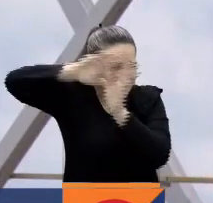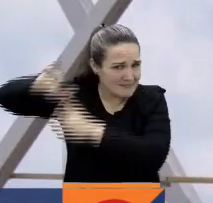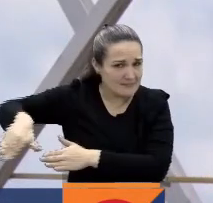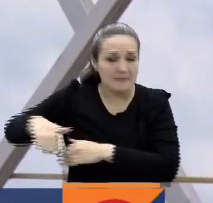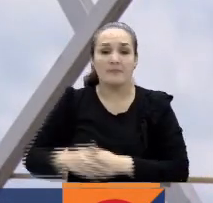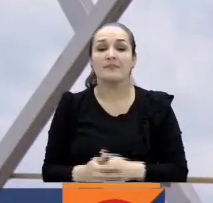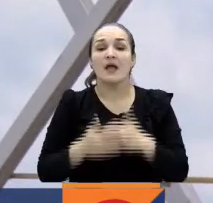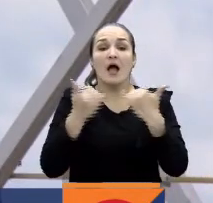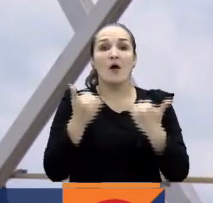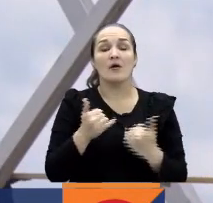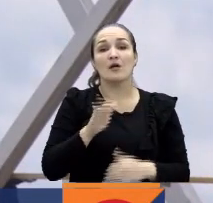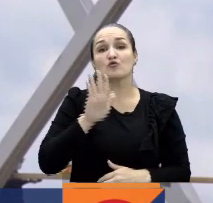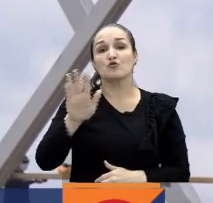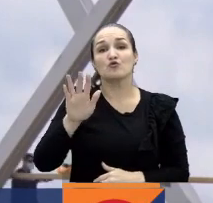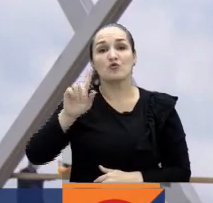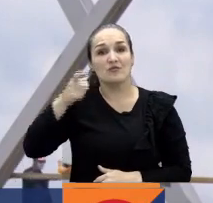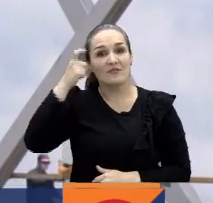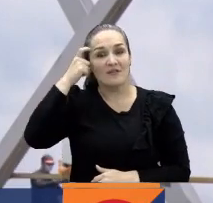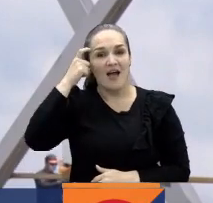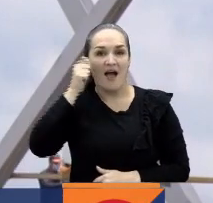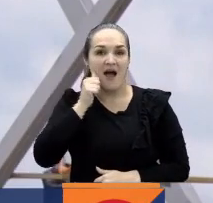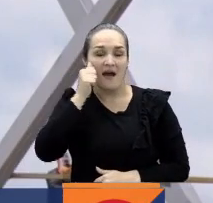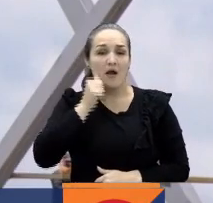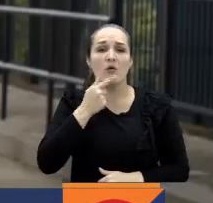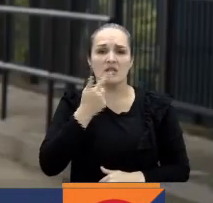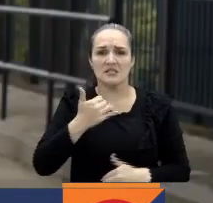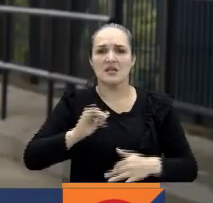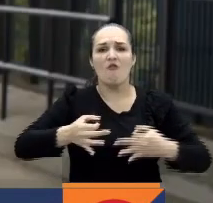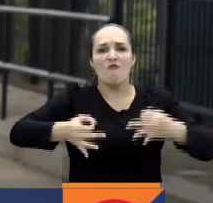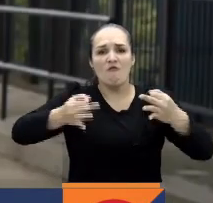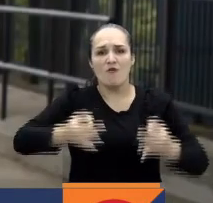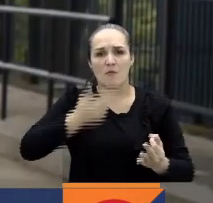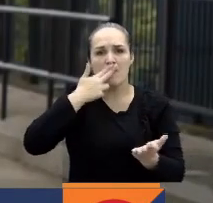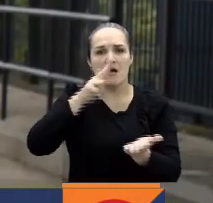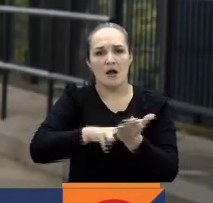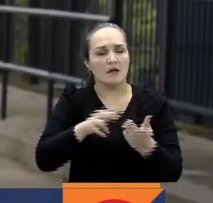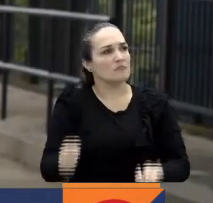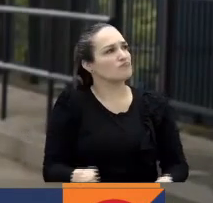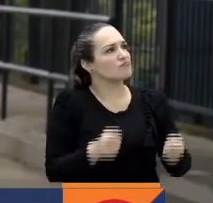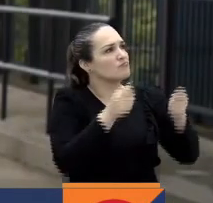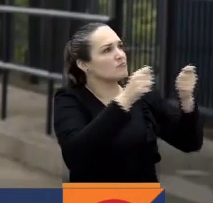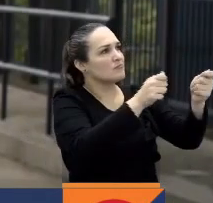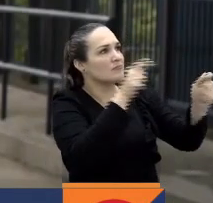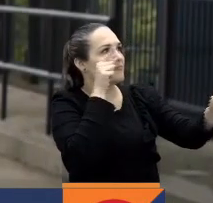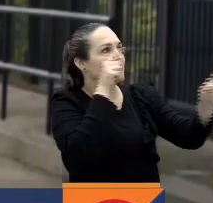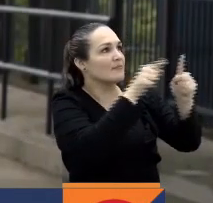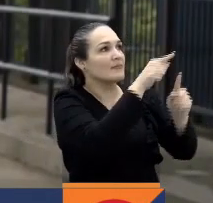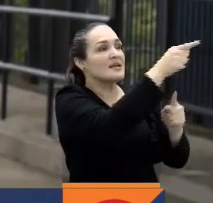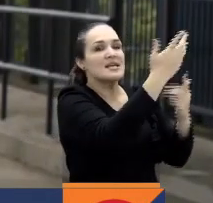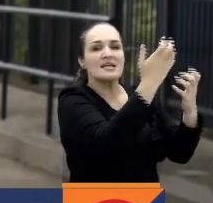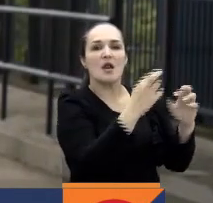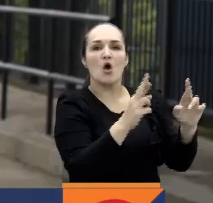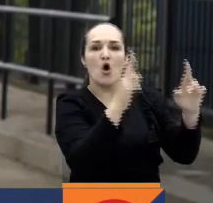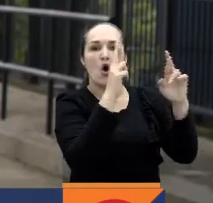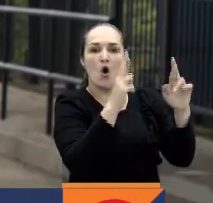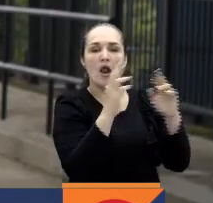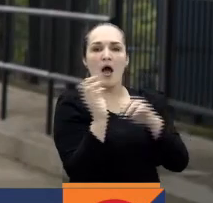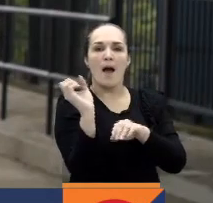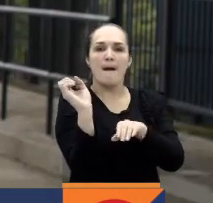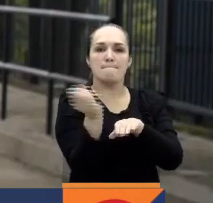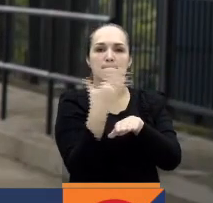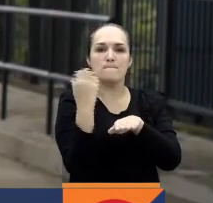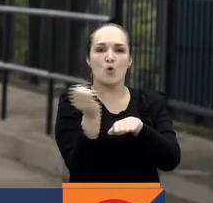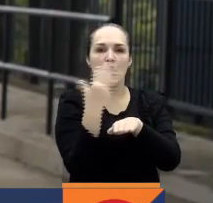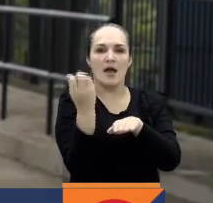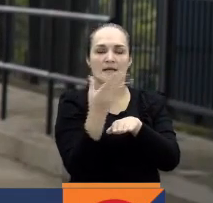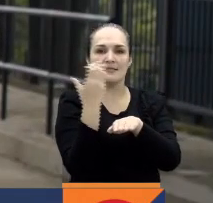Arauca, Indira Barrios, dio a conocer que ya se hizo la solicitud formal a las autoridades del vecino país para que permitan el tránsito de las ambulancias entre Arauca